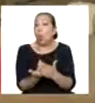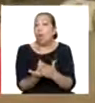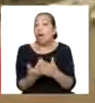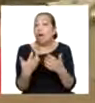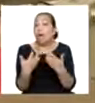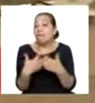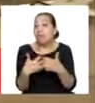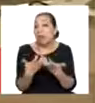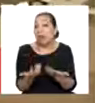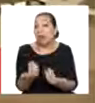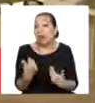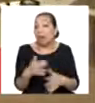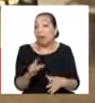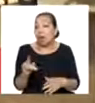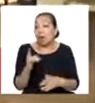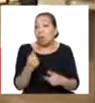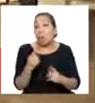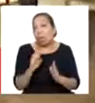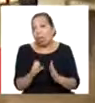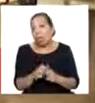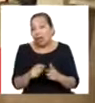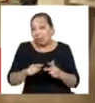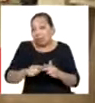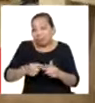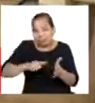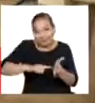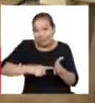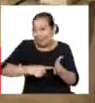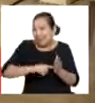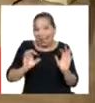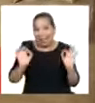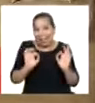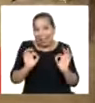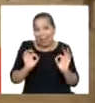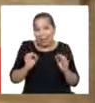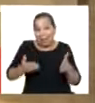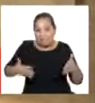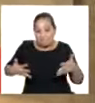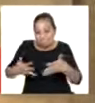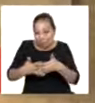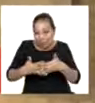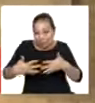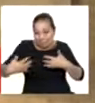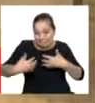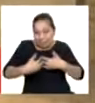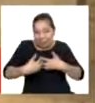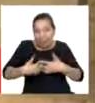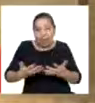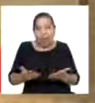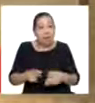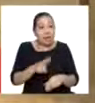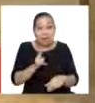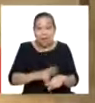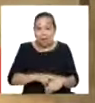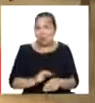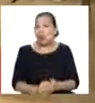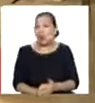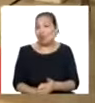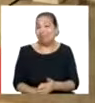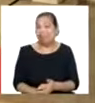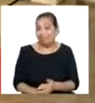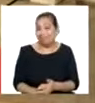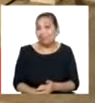de fabricación en las cuales ya no utilizamos, por ejemplo, tornillos. Todos son puro implemento de madera, entonces es un producto totalmente natural.